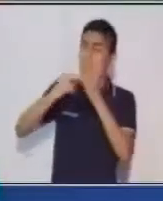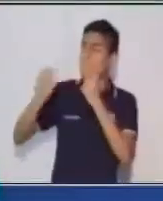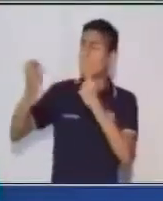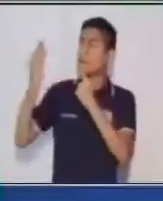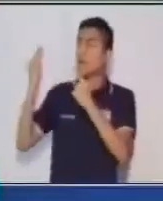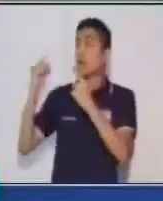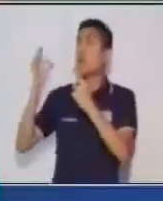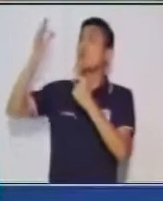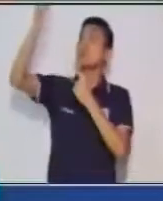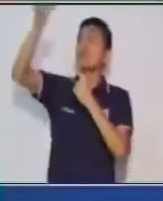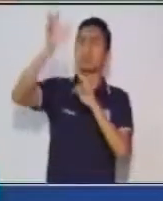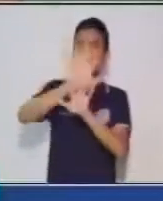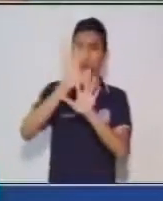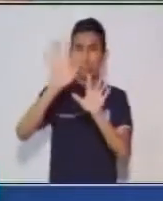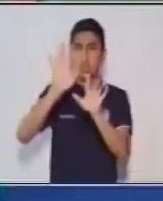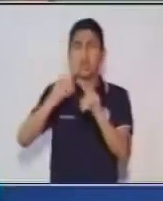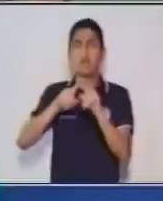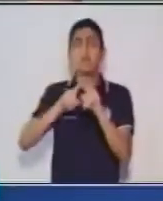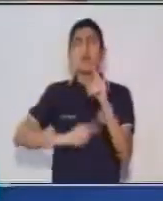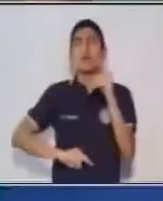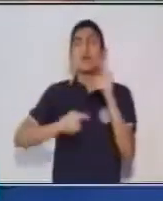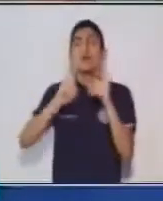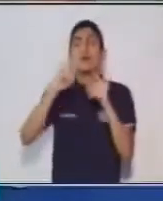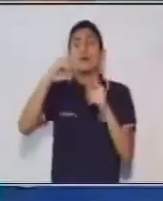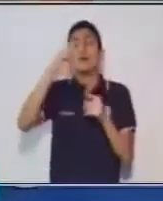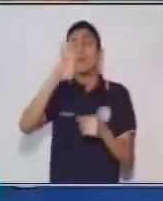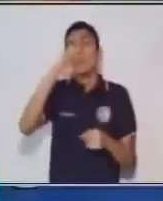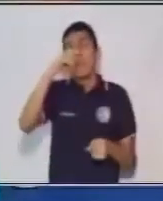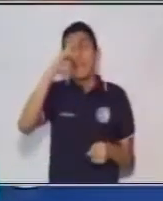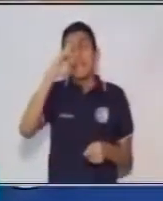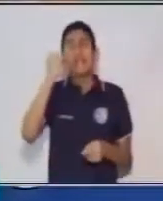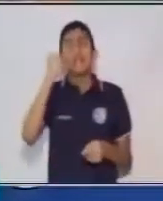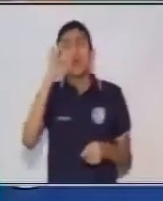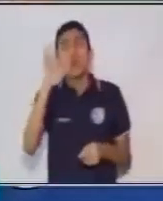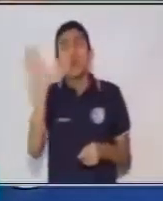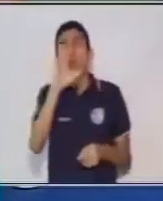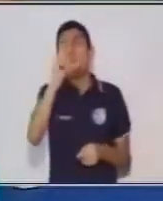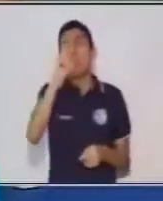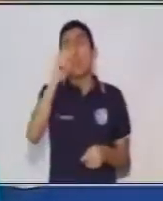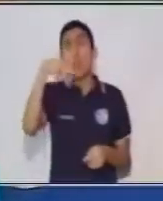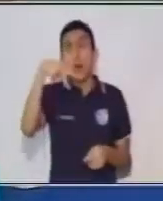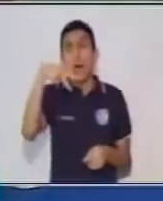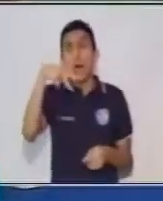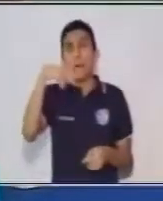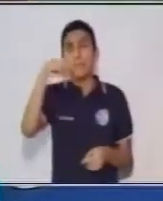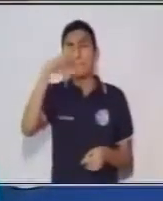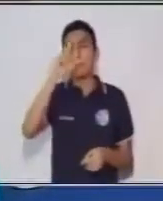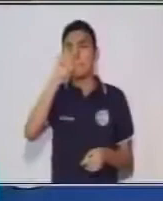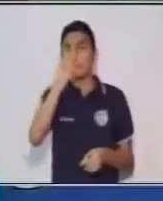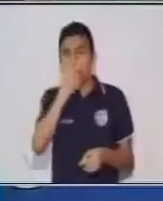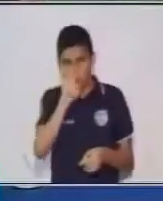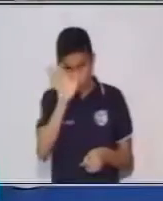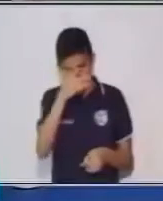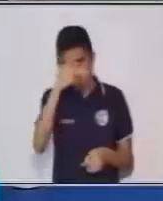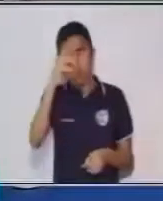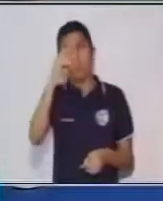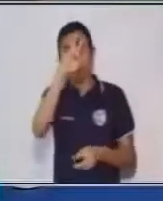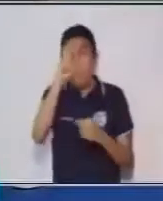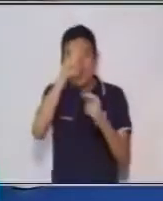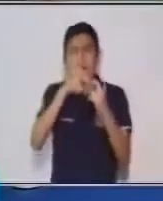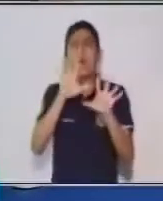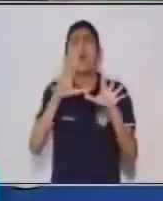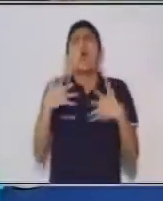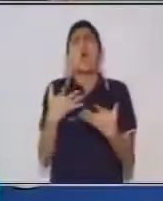Luego tenemos el pretérito pluscuamperfecto. Acción pasada, pero no se sabe cómo ni cuándo.